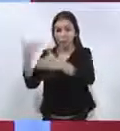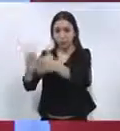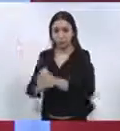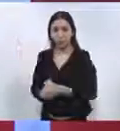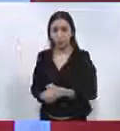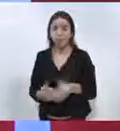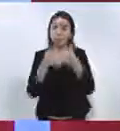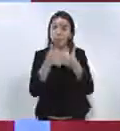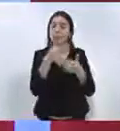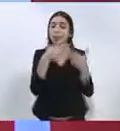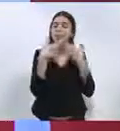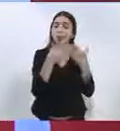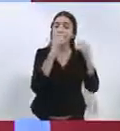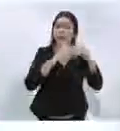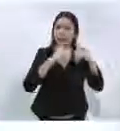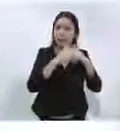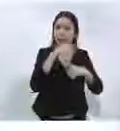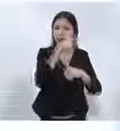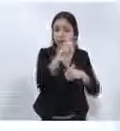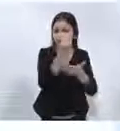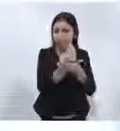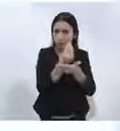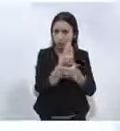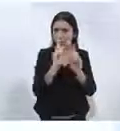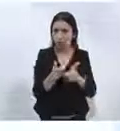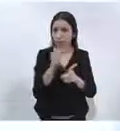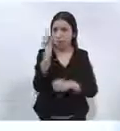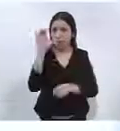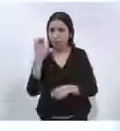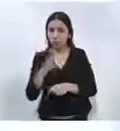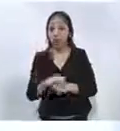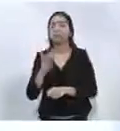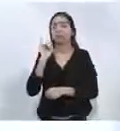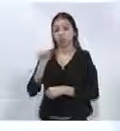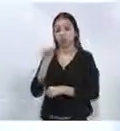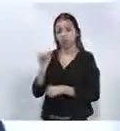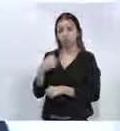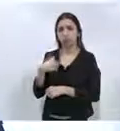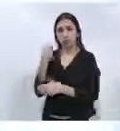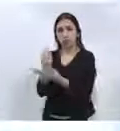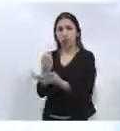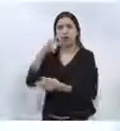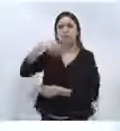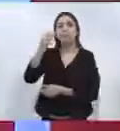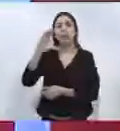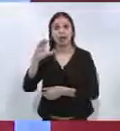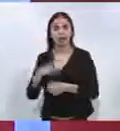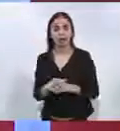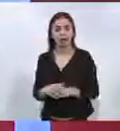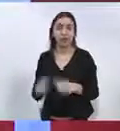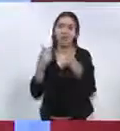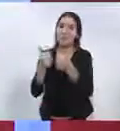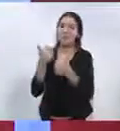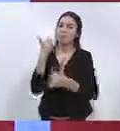en la Expo con otras instituciones también? Estamos en el stand del MAC, sí. Así que bueno, toda